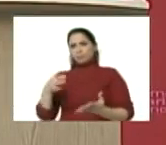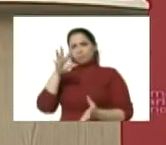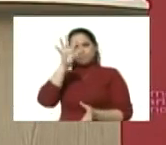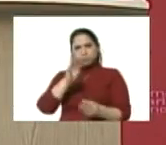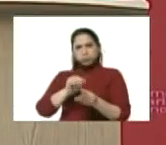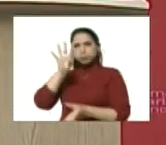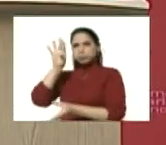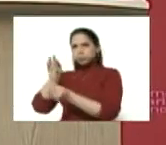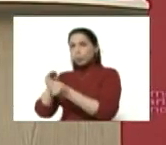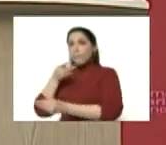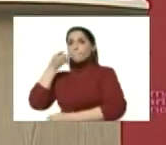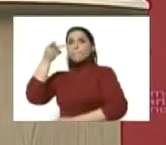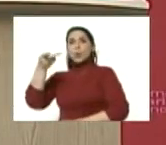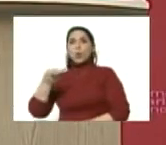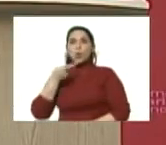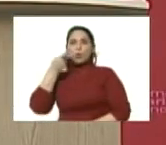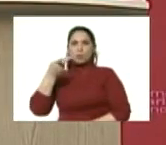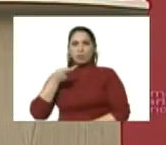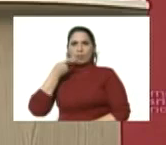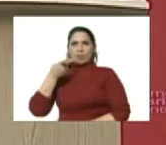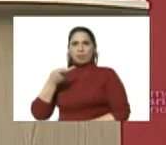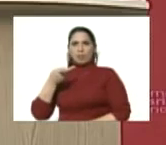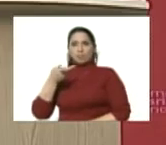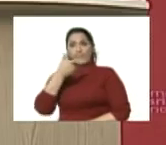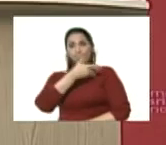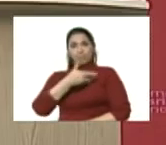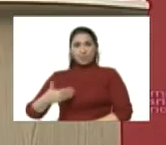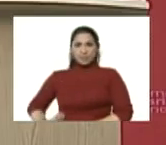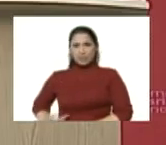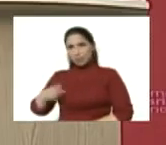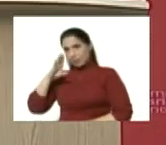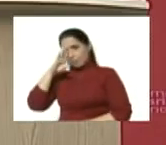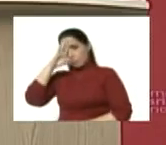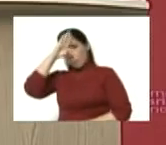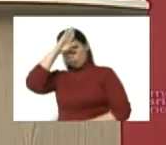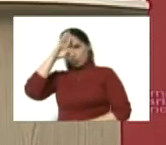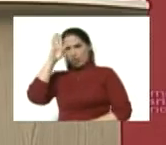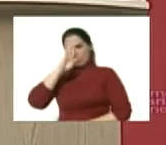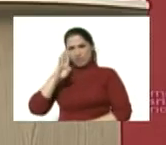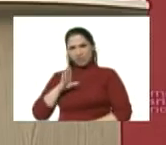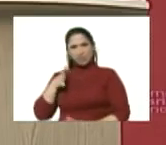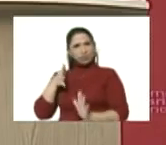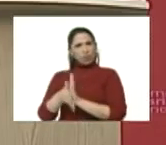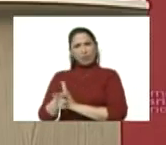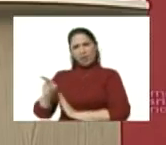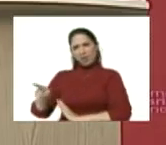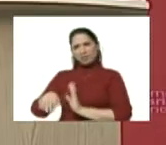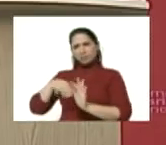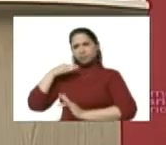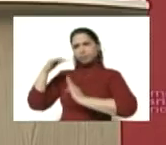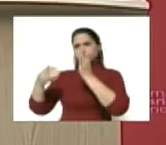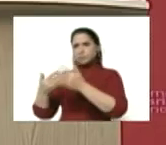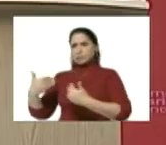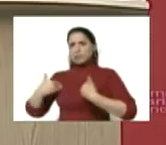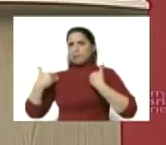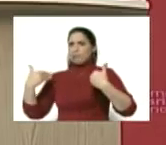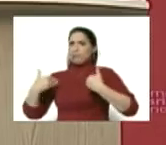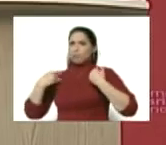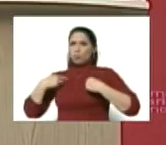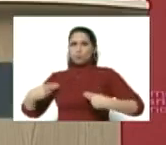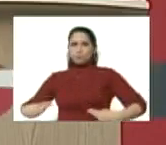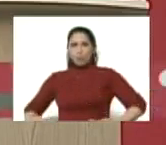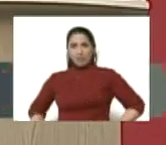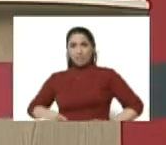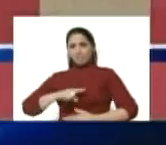que es la política del presidente Jair Bolsonaro en cuanto a esta pandemia que afecta a toda la humanidad,